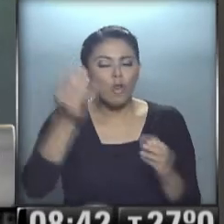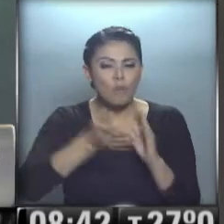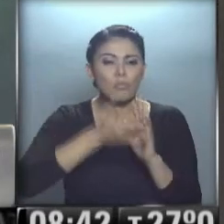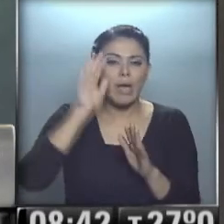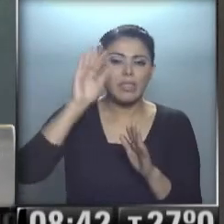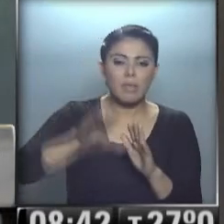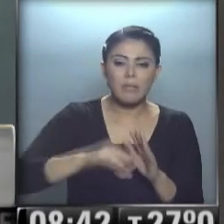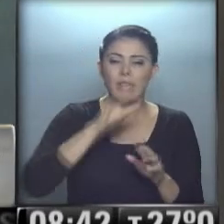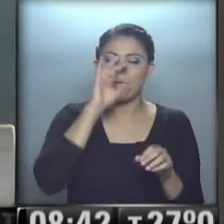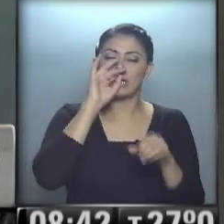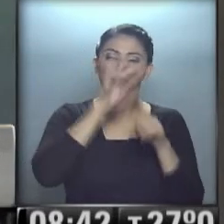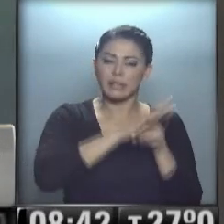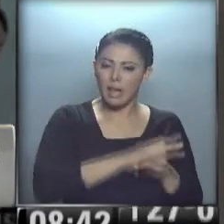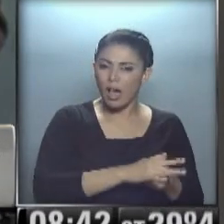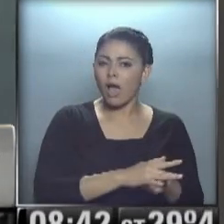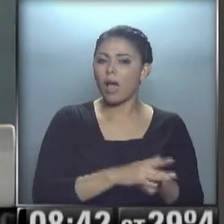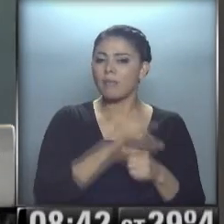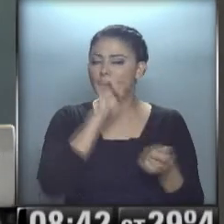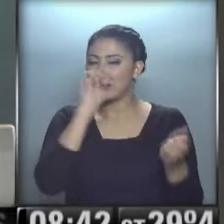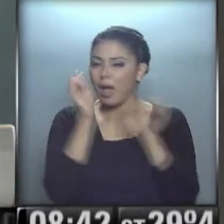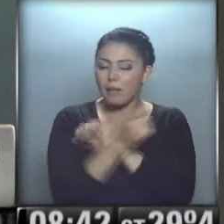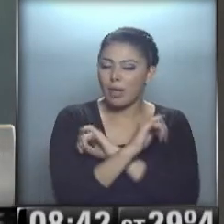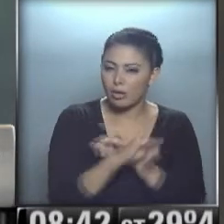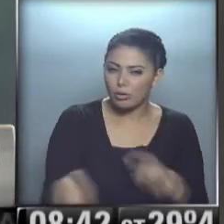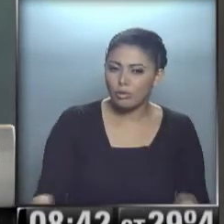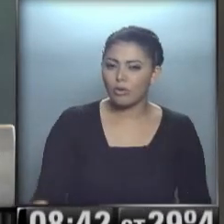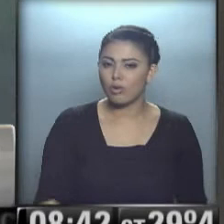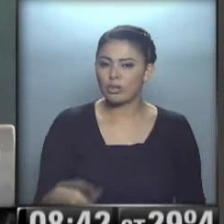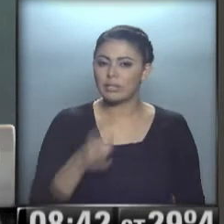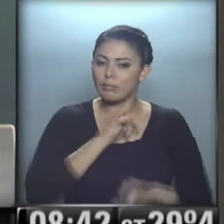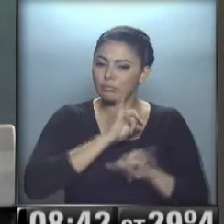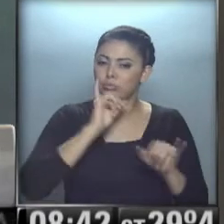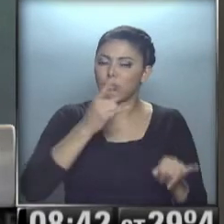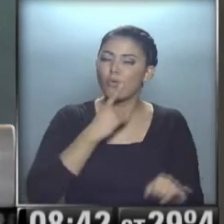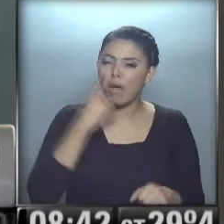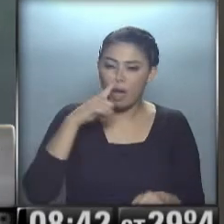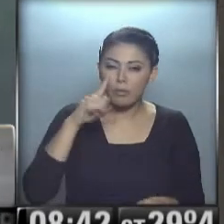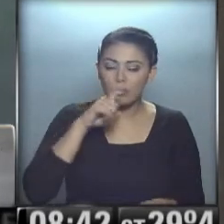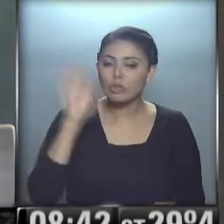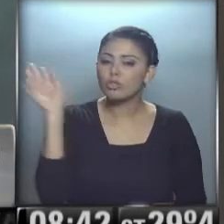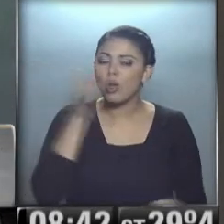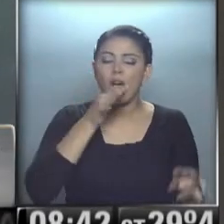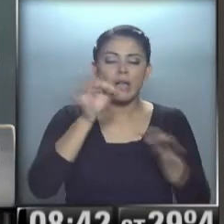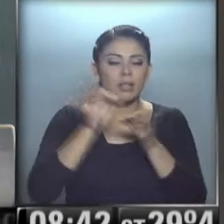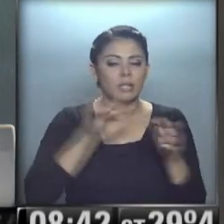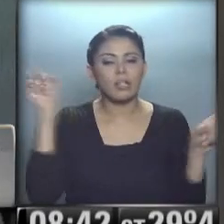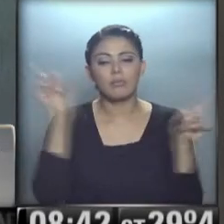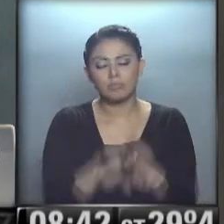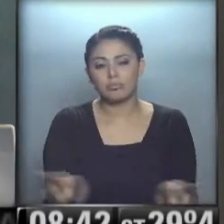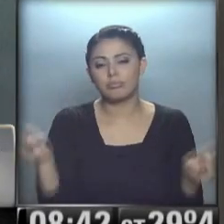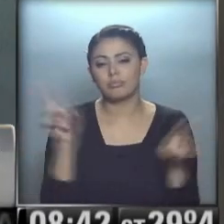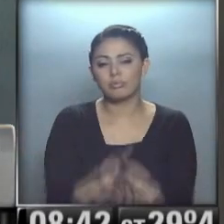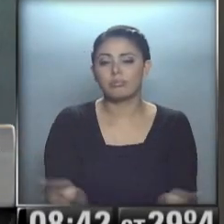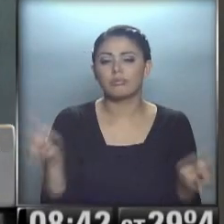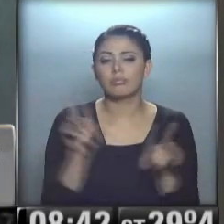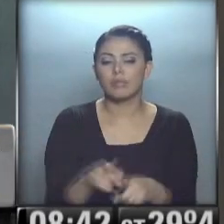de ocultamiento, de generar incertidumbre, es la estrategia sistemática para